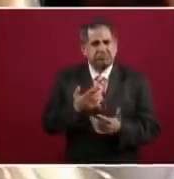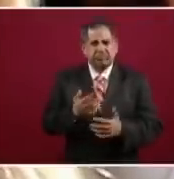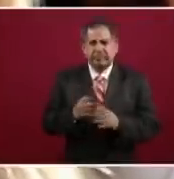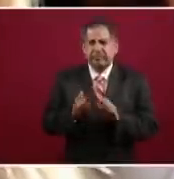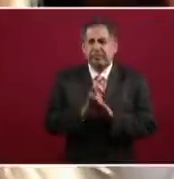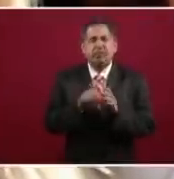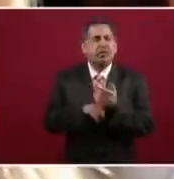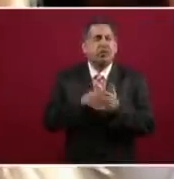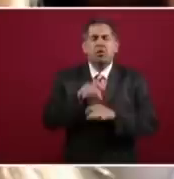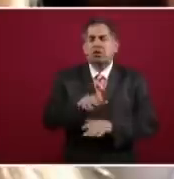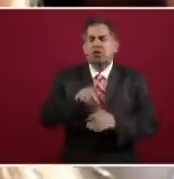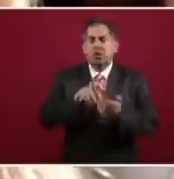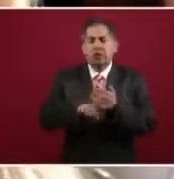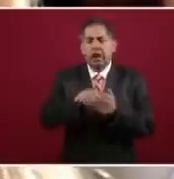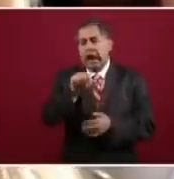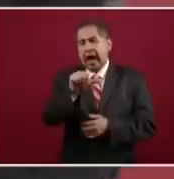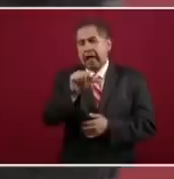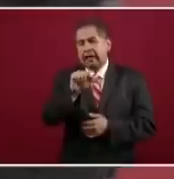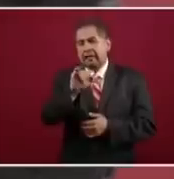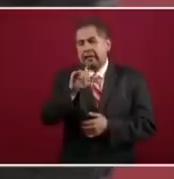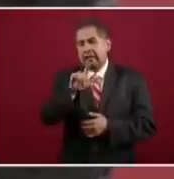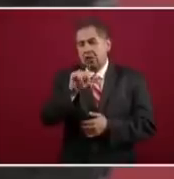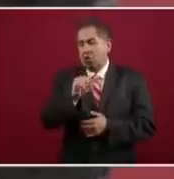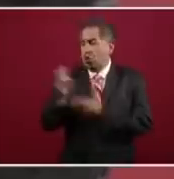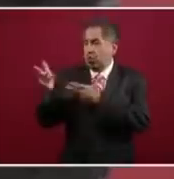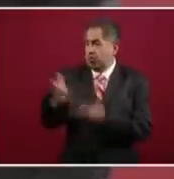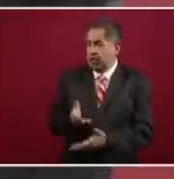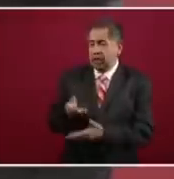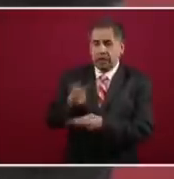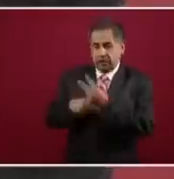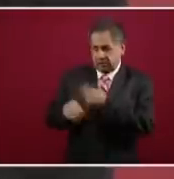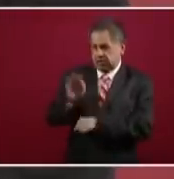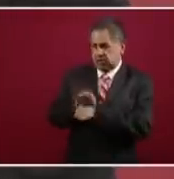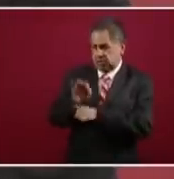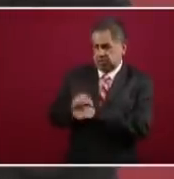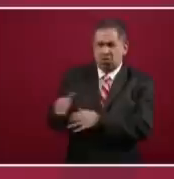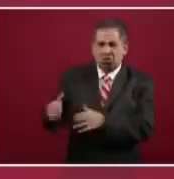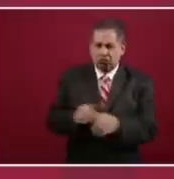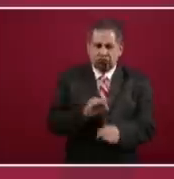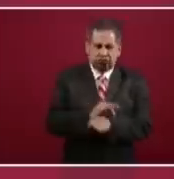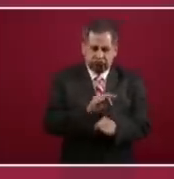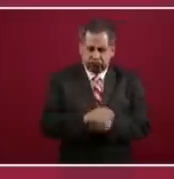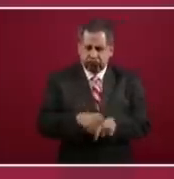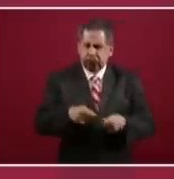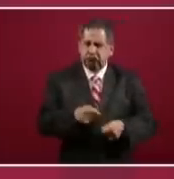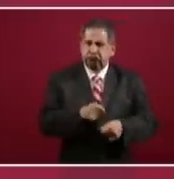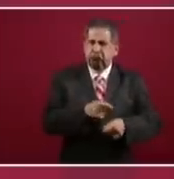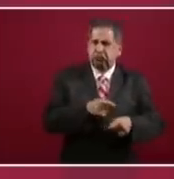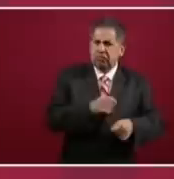en materia de asilo como nuestro país